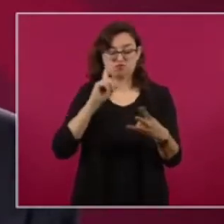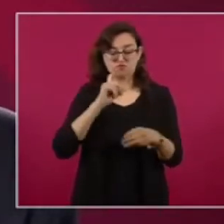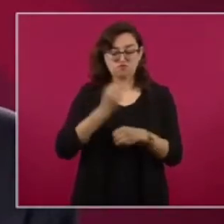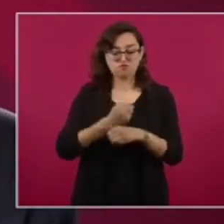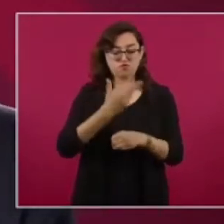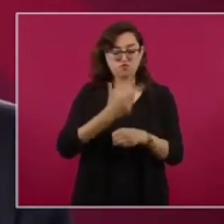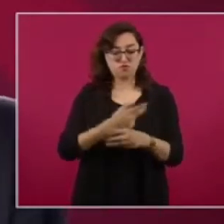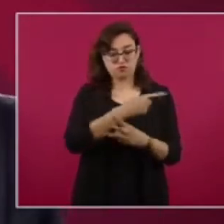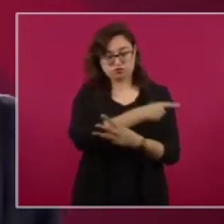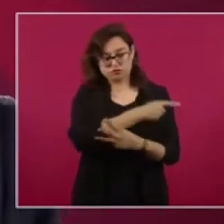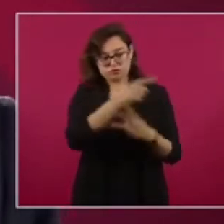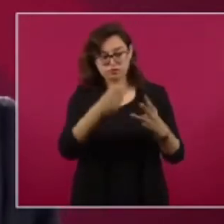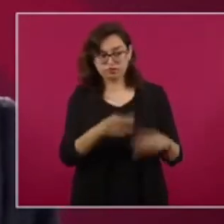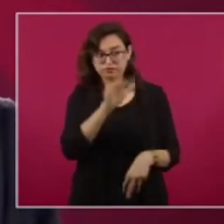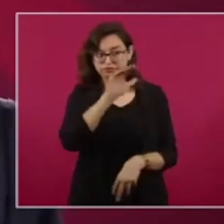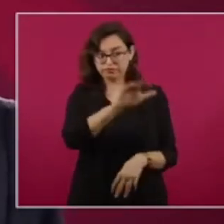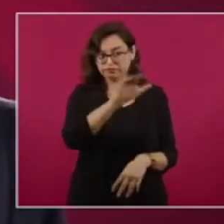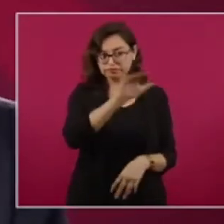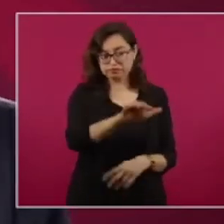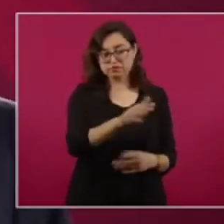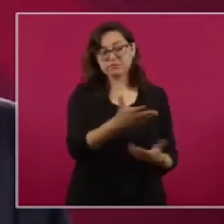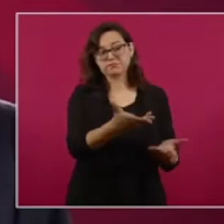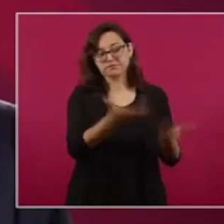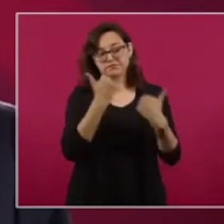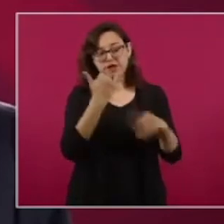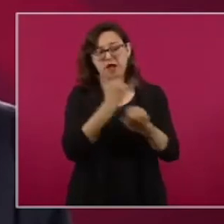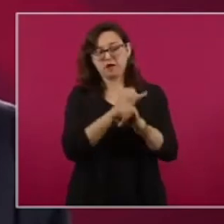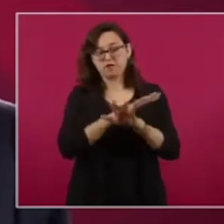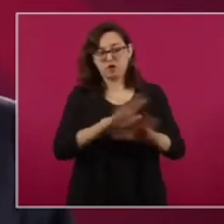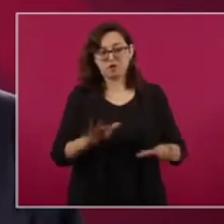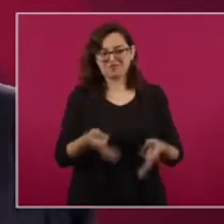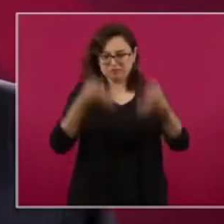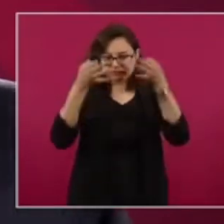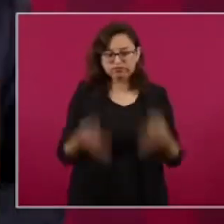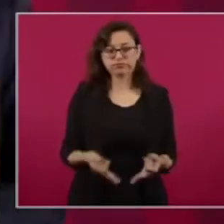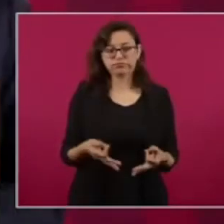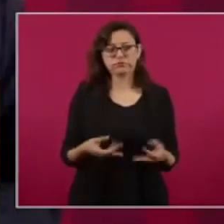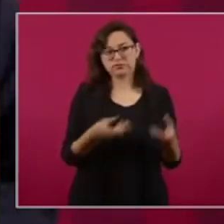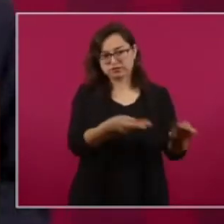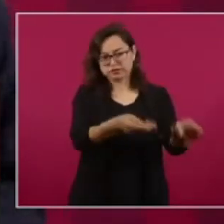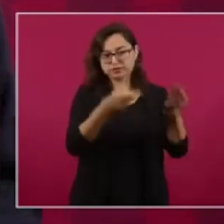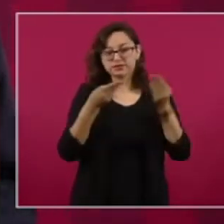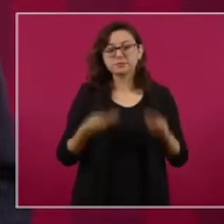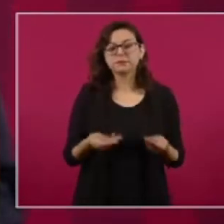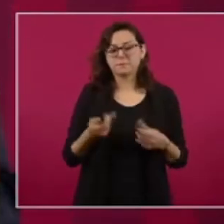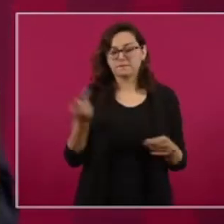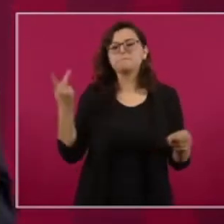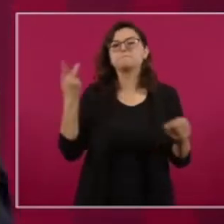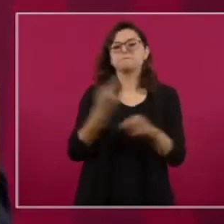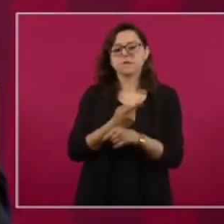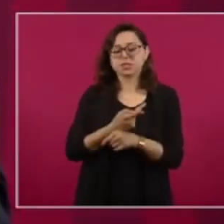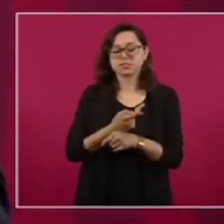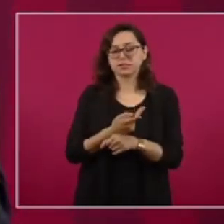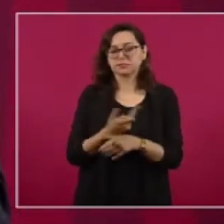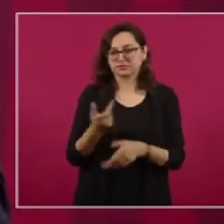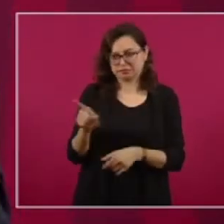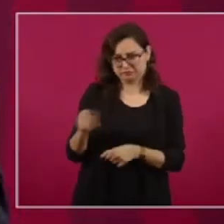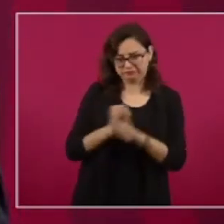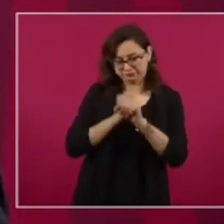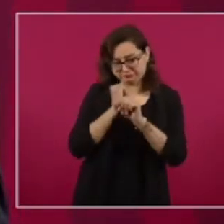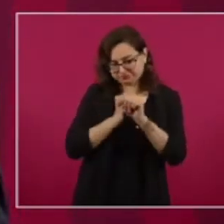que presente un informe sobre el estado que guarda esta investigación.